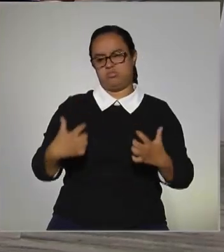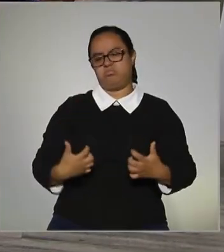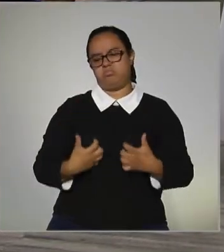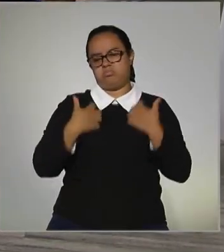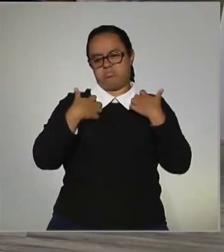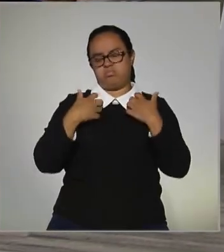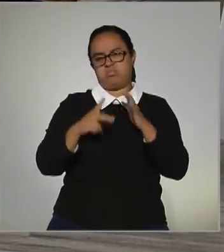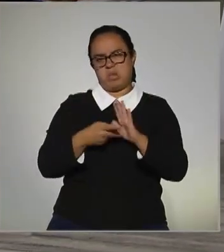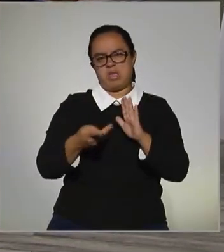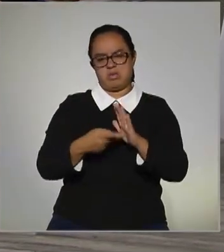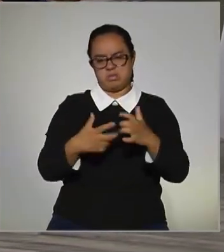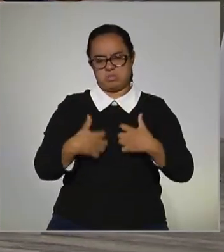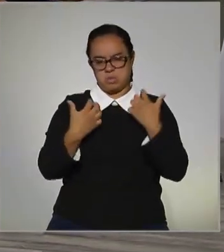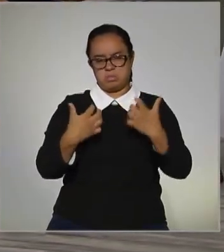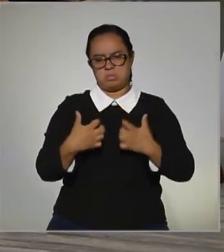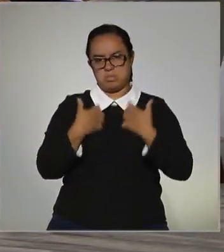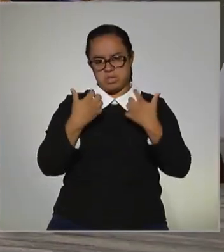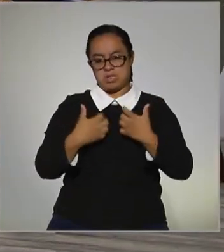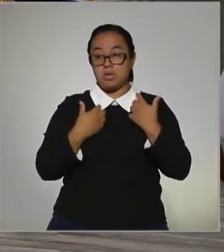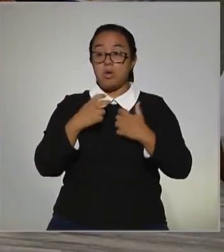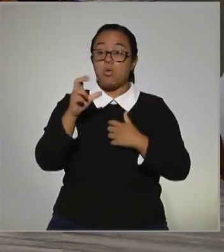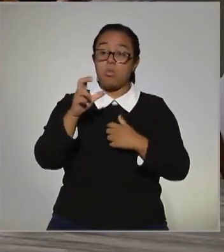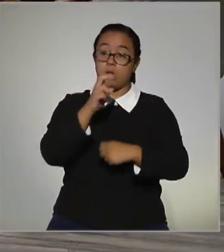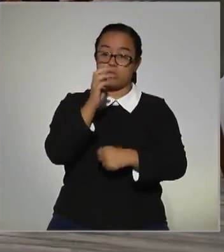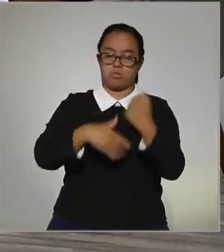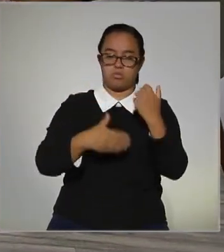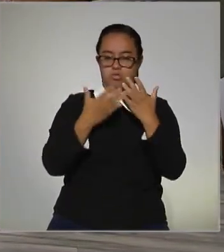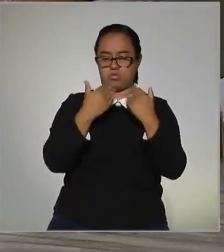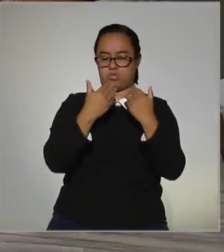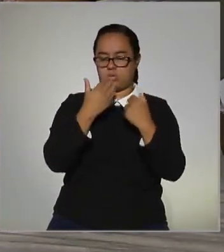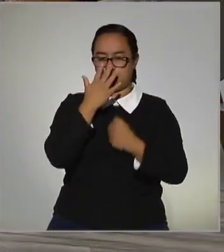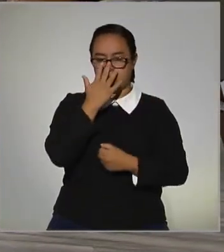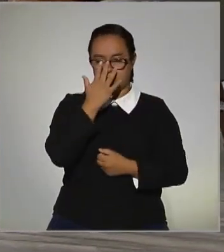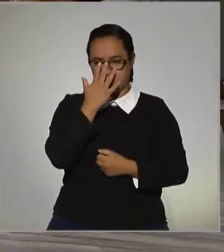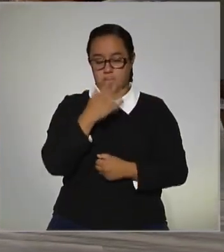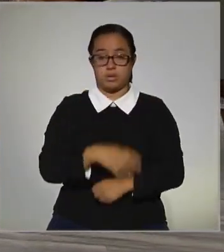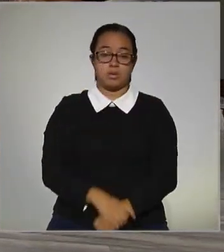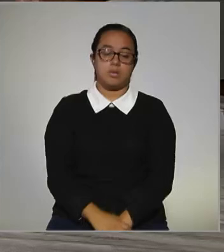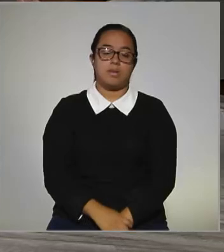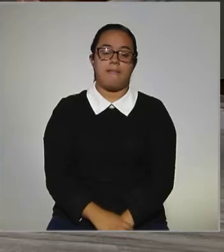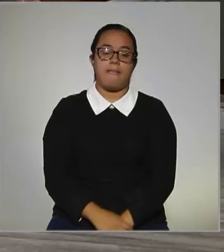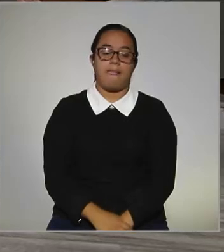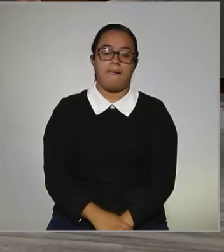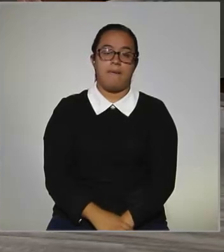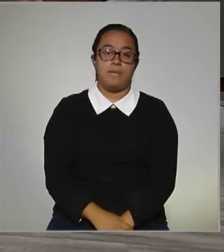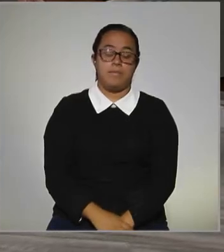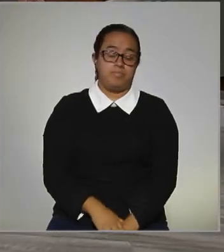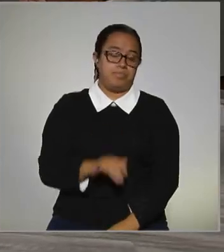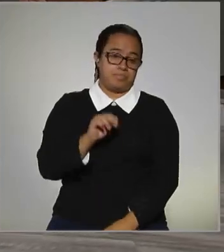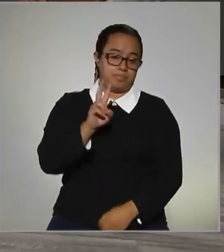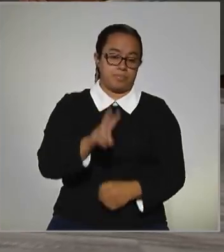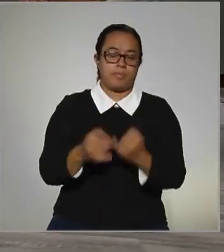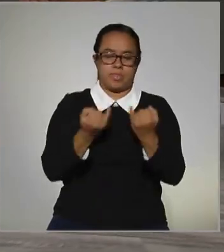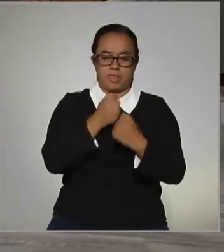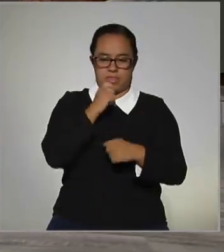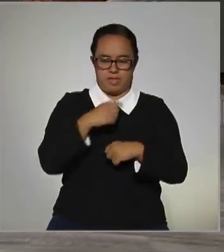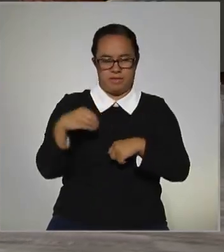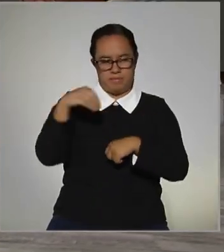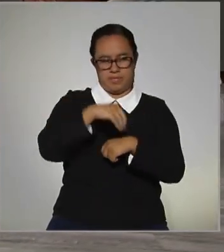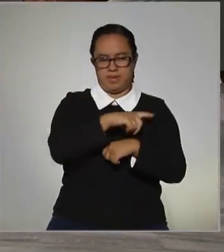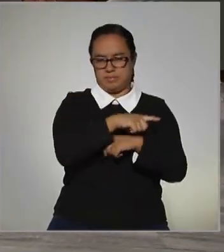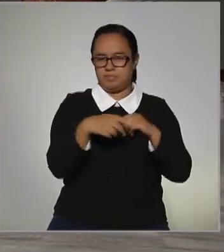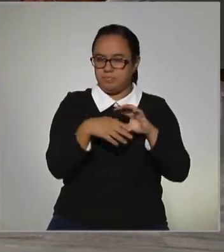enojo reiterativo que no encuentra fin, ¿no? Que puede ser interminable. Claro. Aquí, como complementando un poco esta